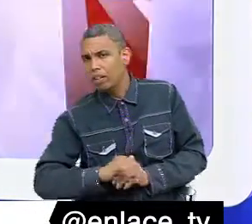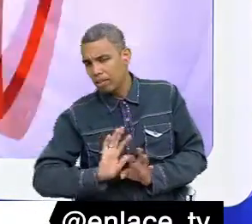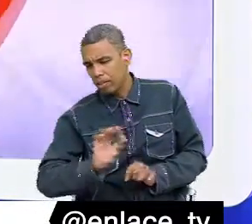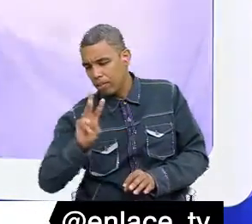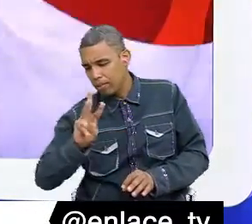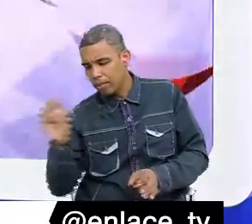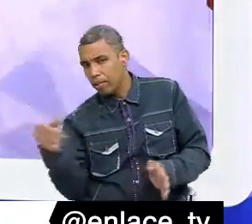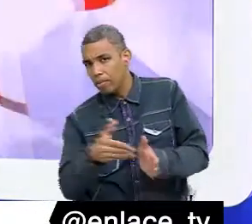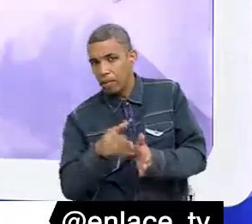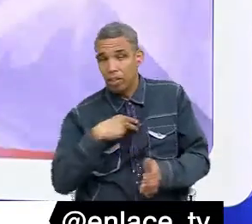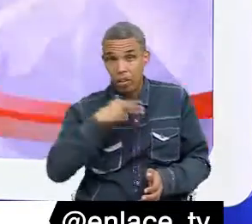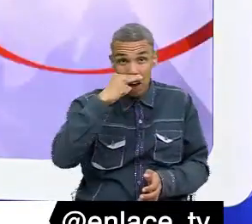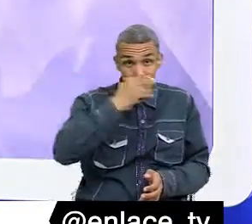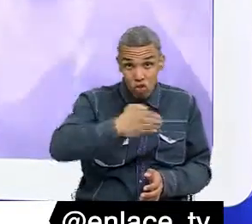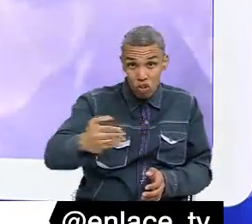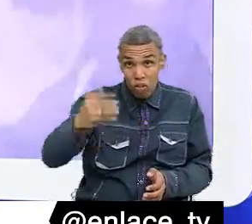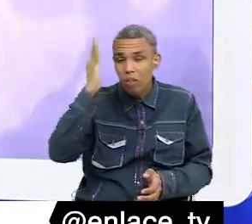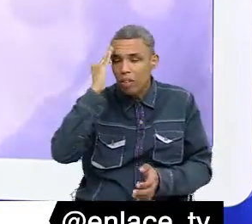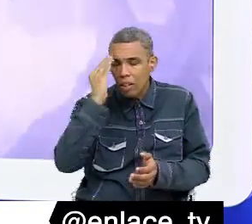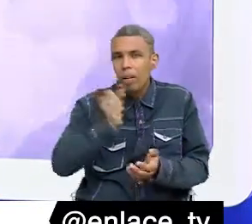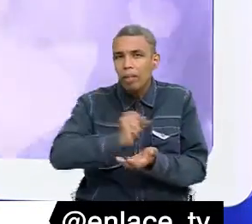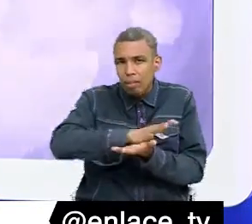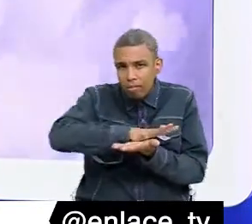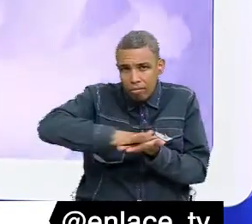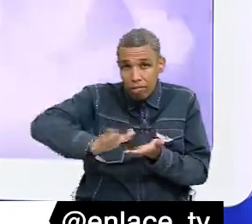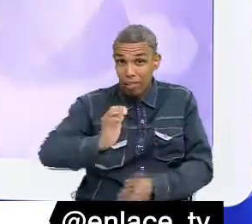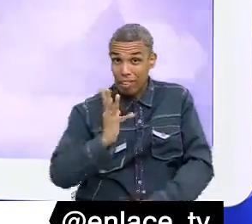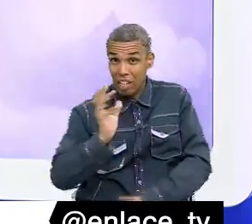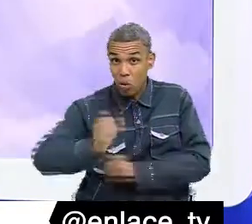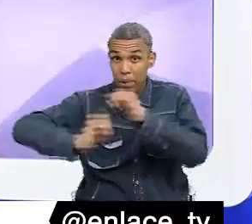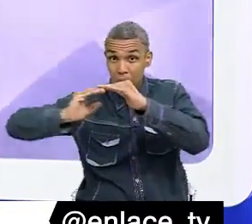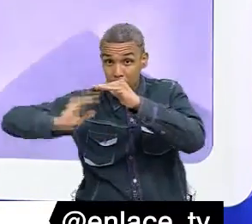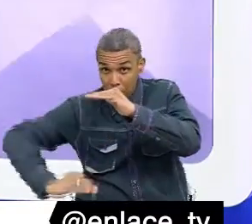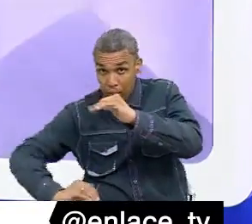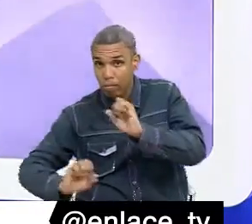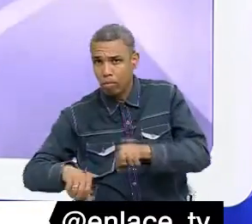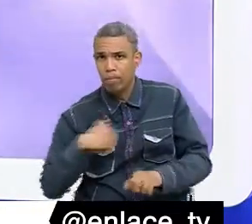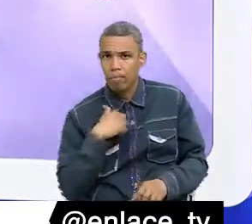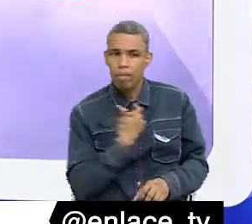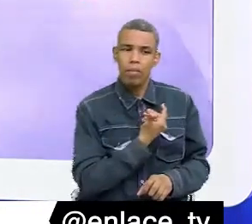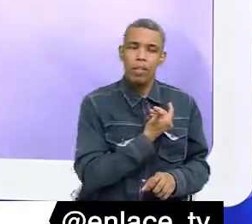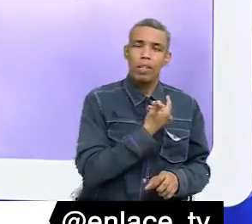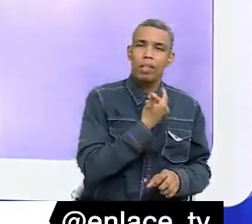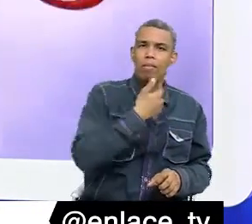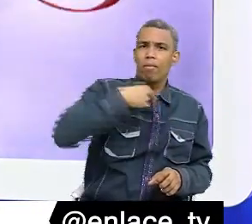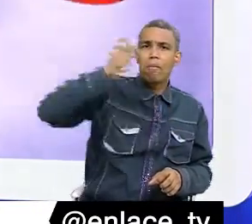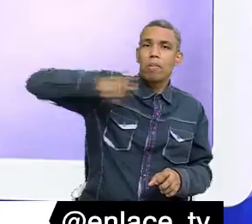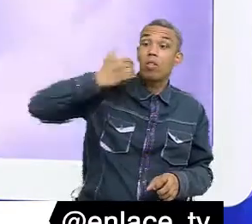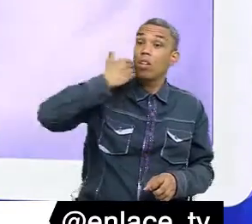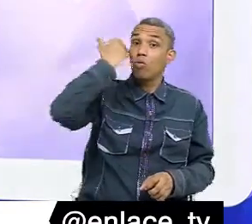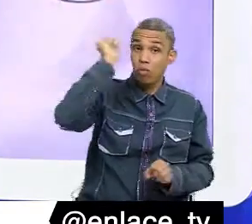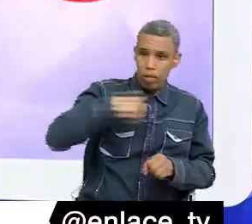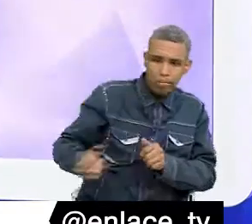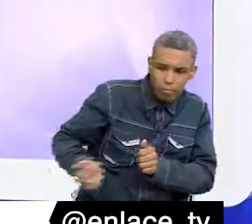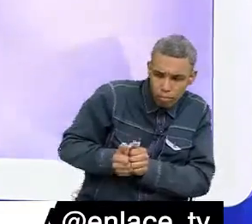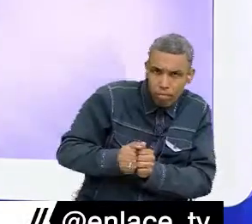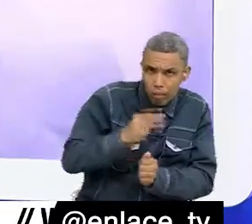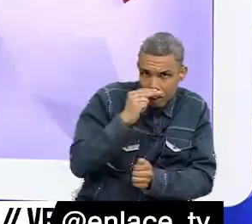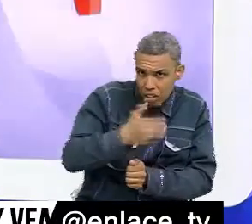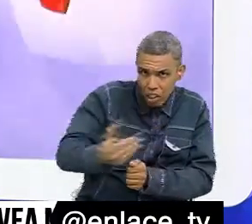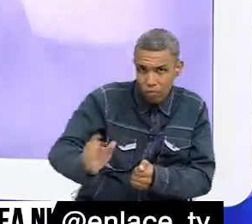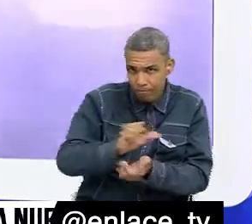ingresan gratis con un adulto que compre la boleta, no que se la hayan regalado, no que sea de cortesía para este compromiso del próximo viernes. Dejamos